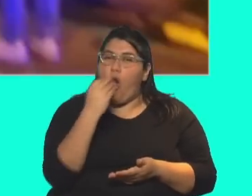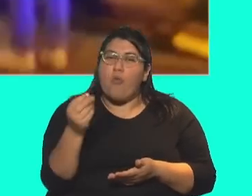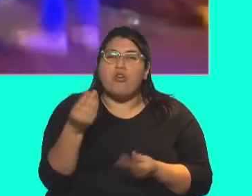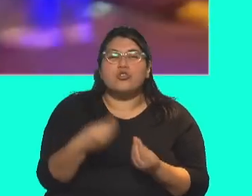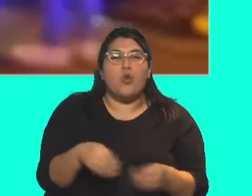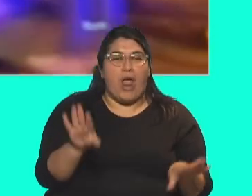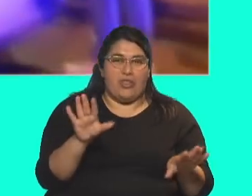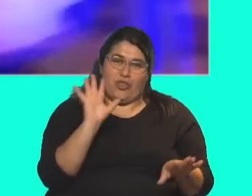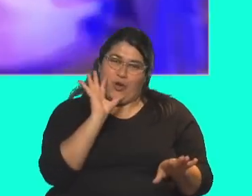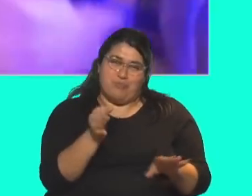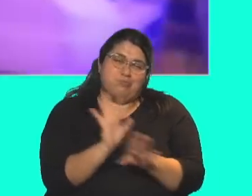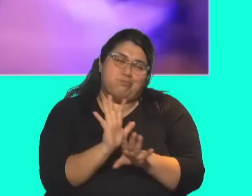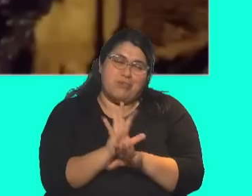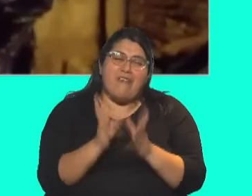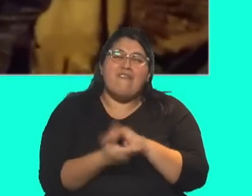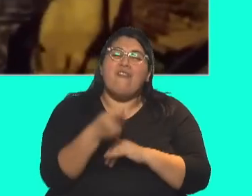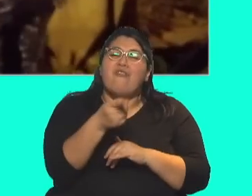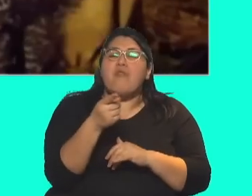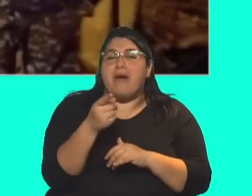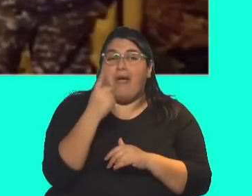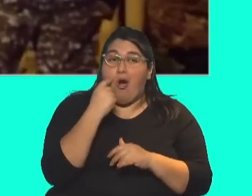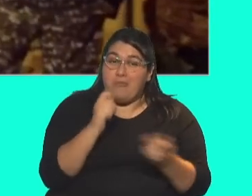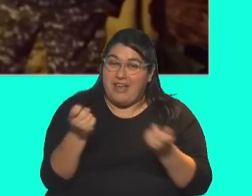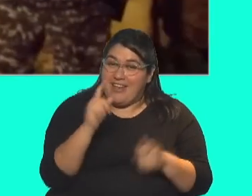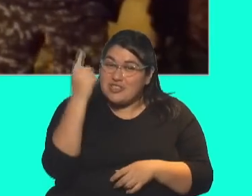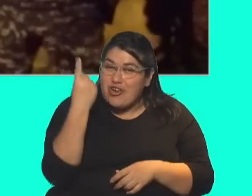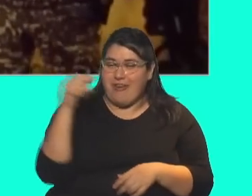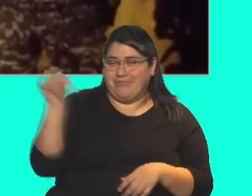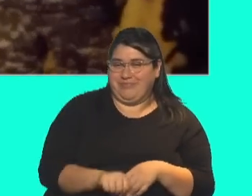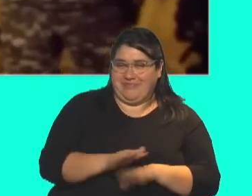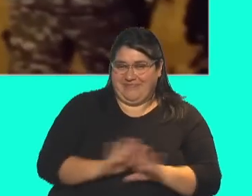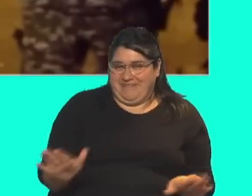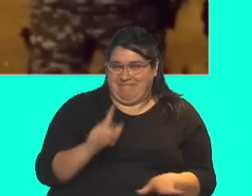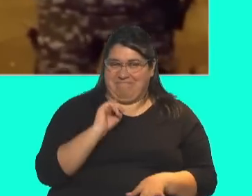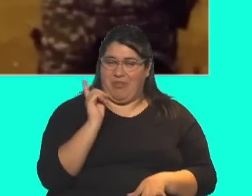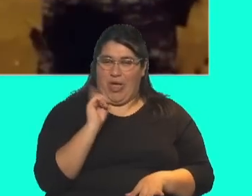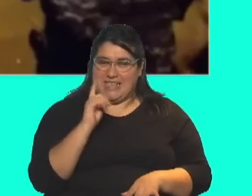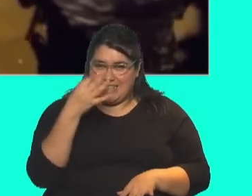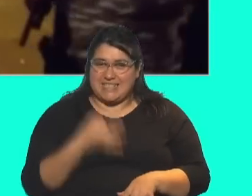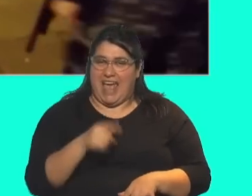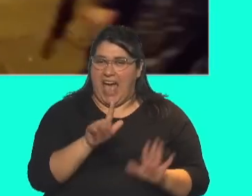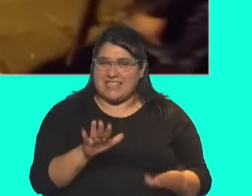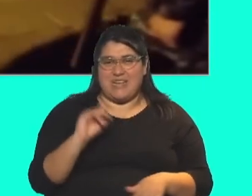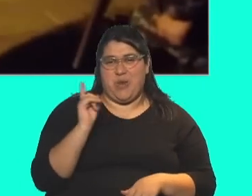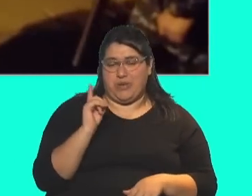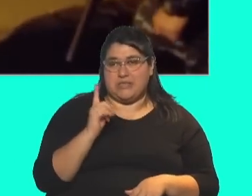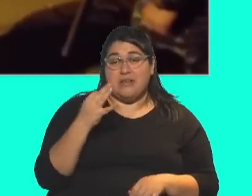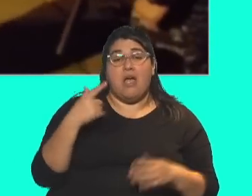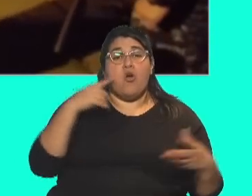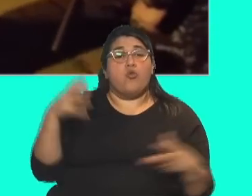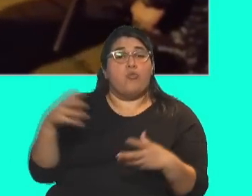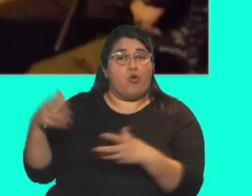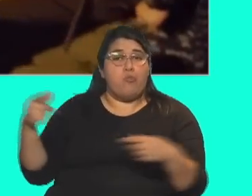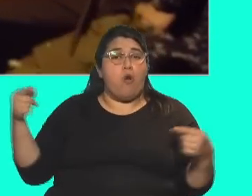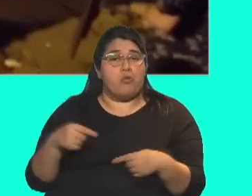y que hay que revisar el comportamiento de muchos de los opositores de los que teóricamente